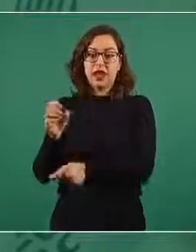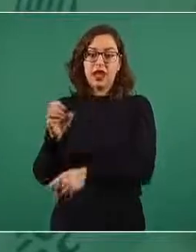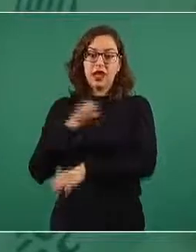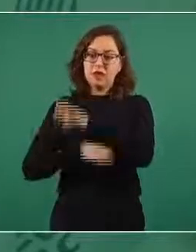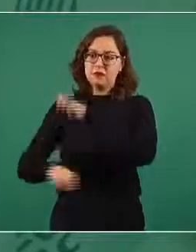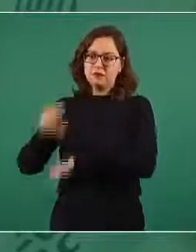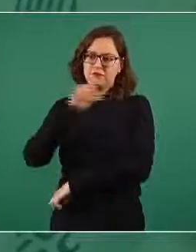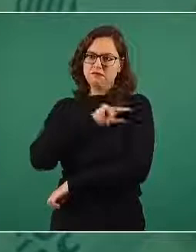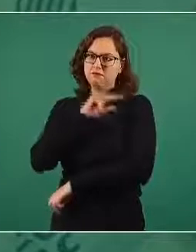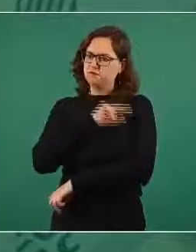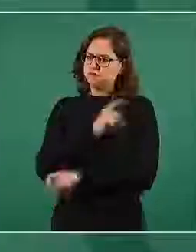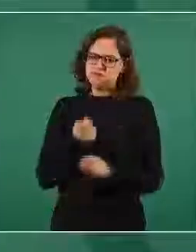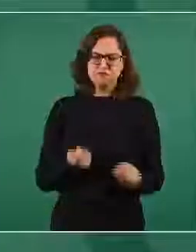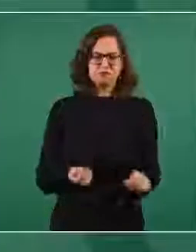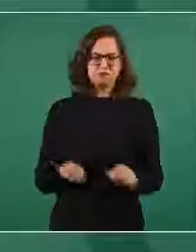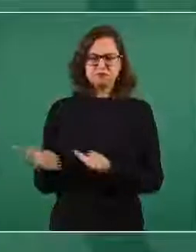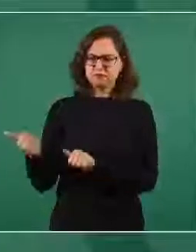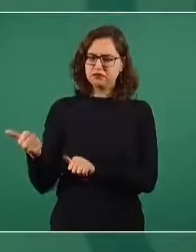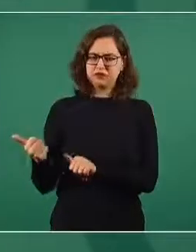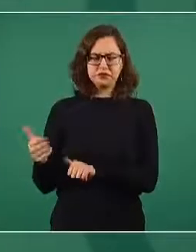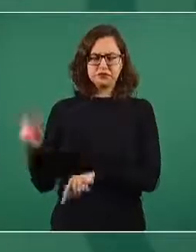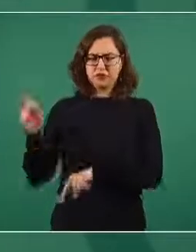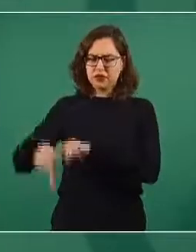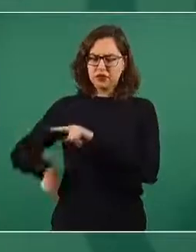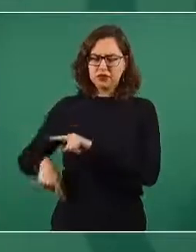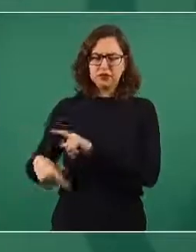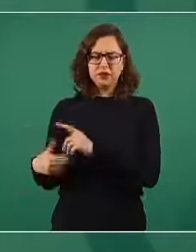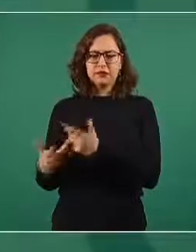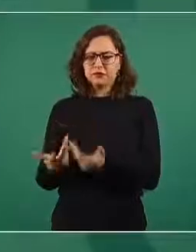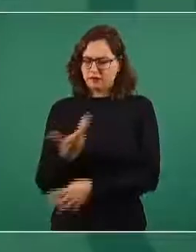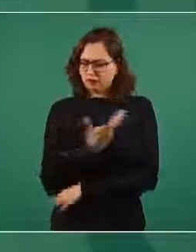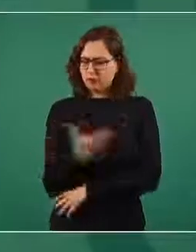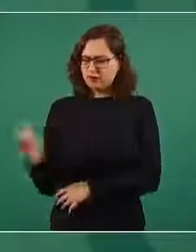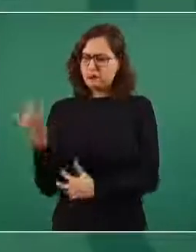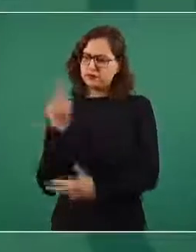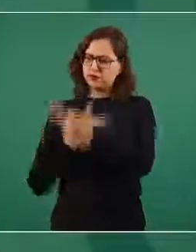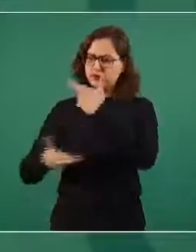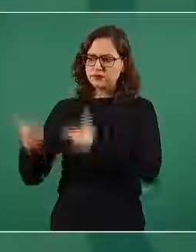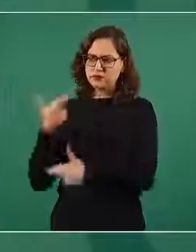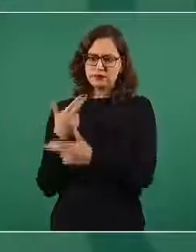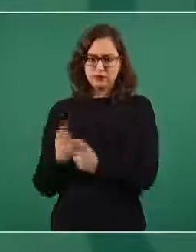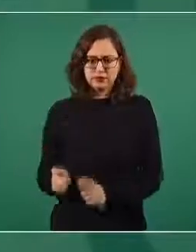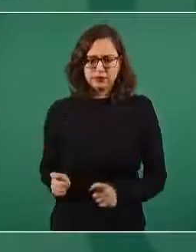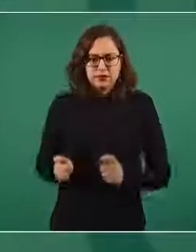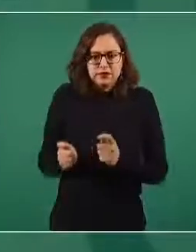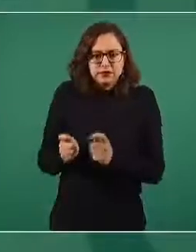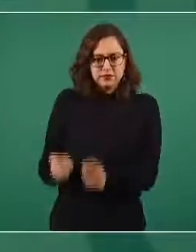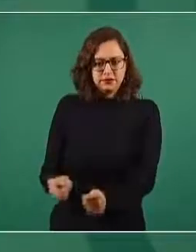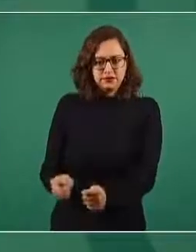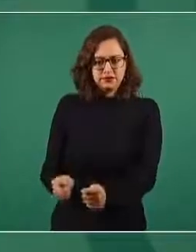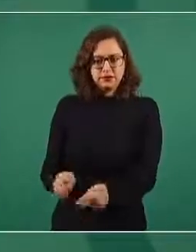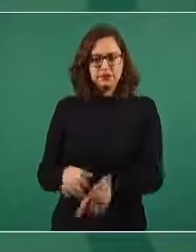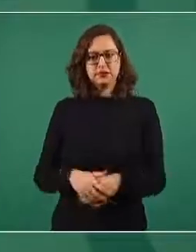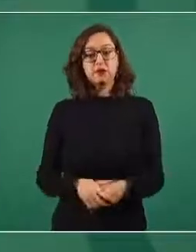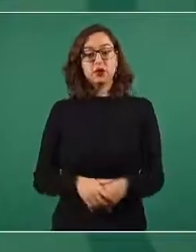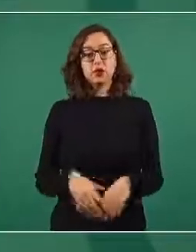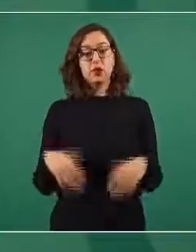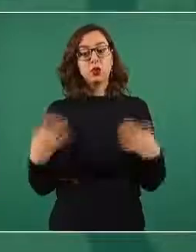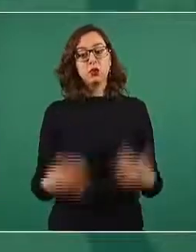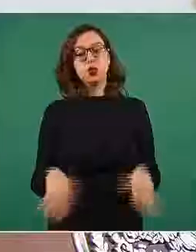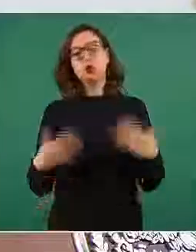extranjera, la habían despojado a campesinos y fueron a ver al general, fíjense qué